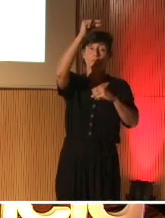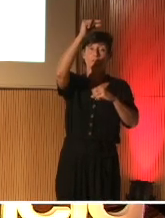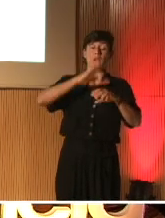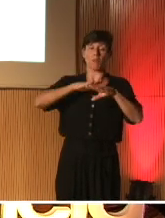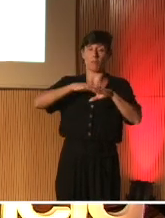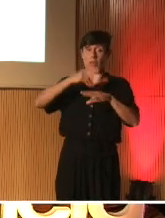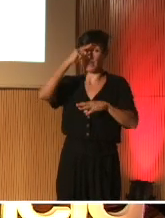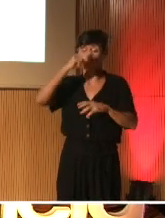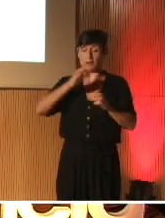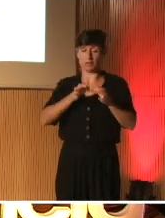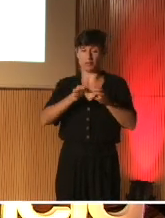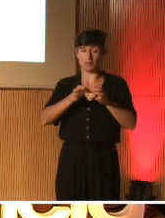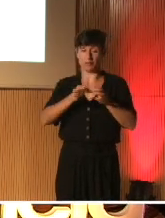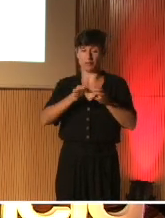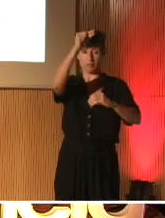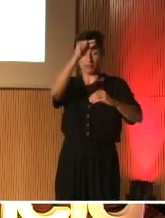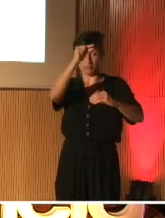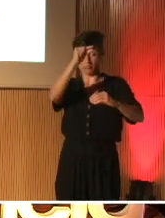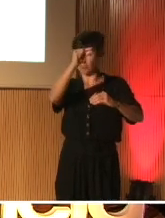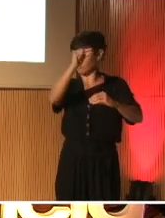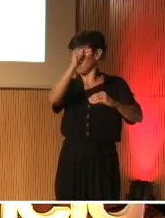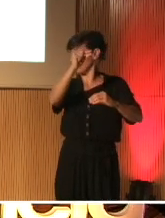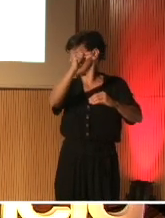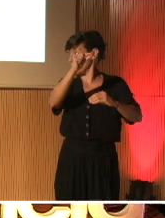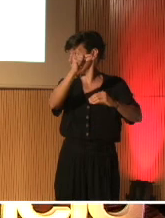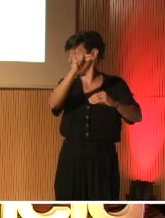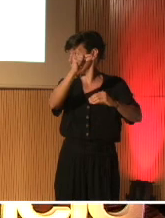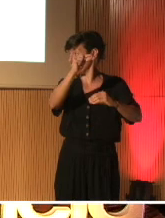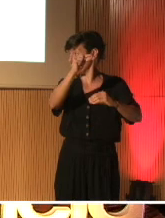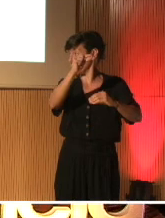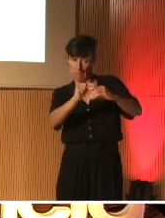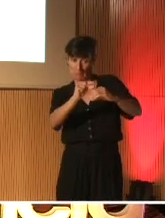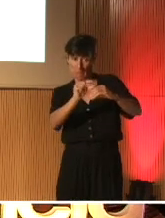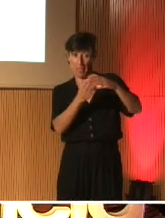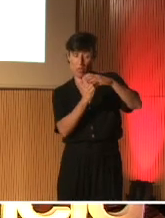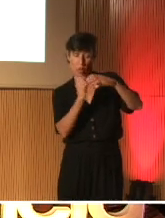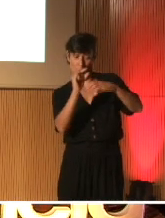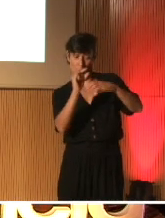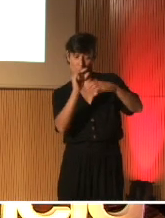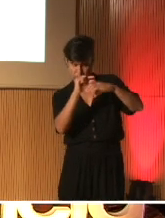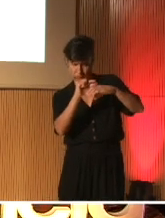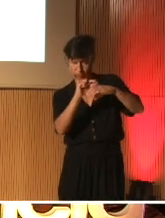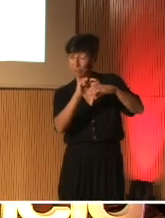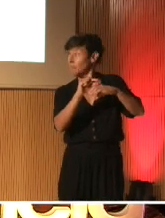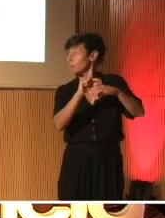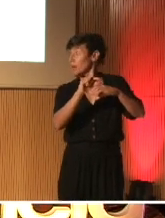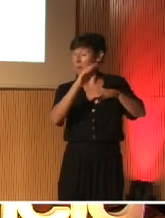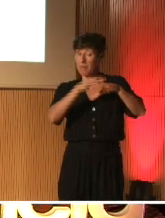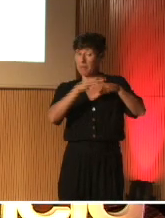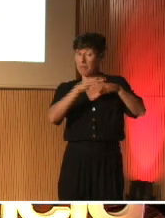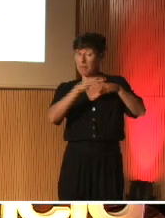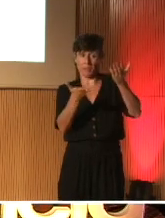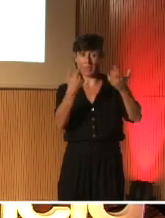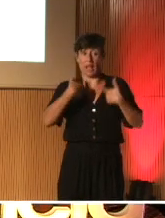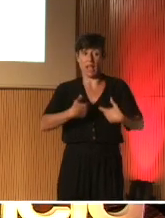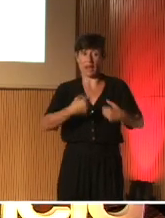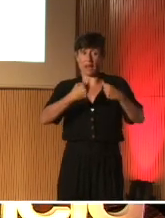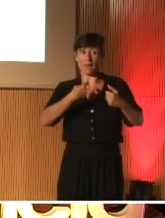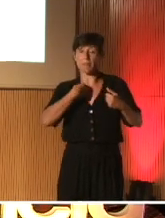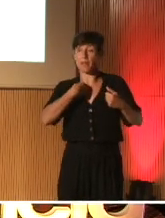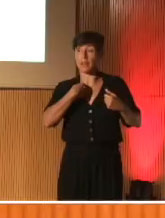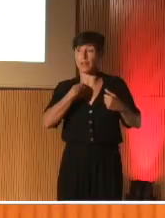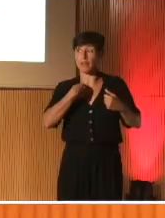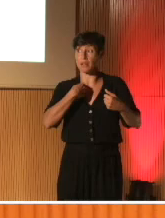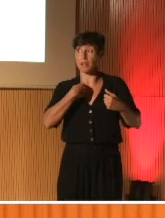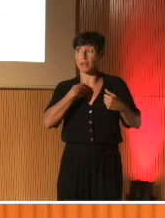el orden de llenados trabajado al nivel más cercano al núcleo y para poder compensar esa pérdida de energía nos asalta un